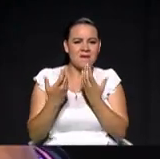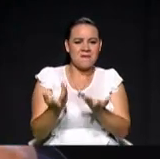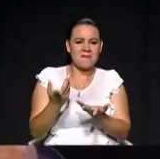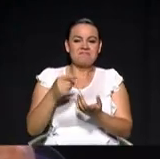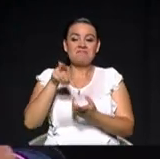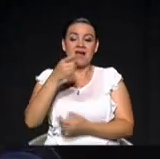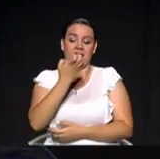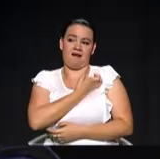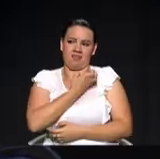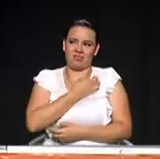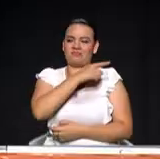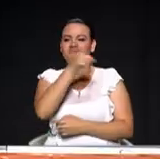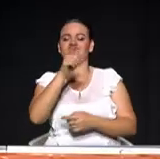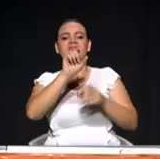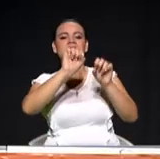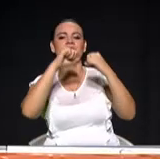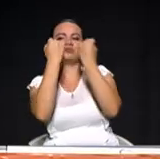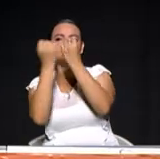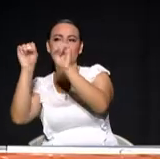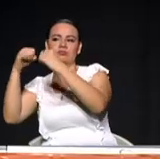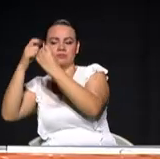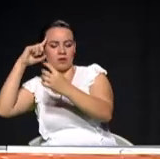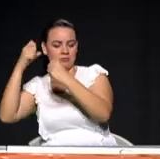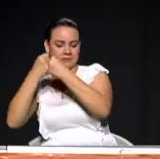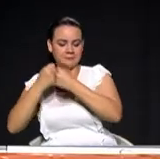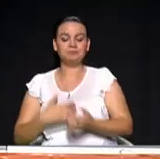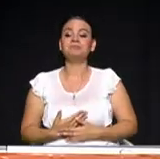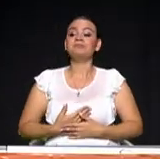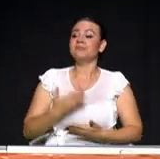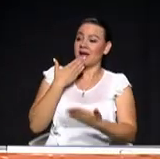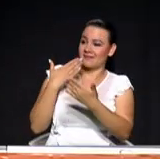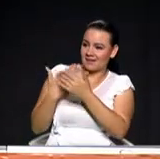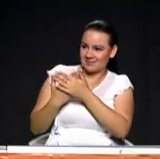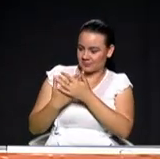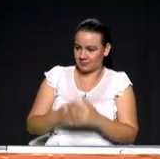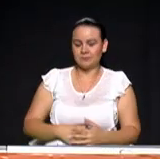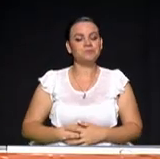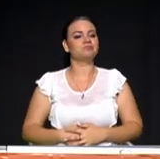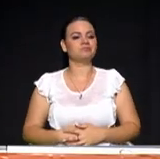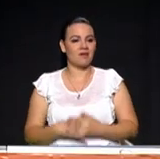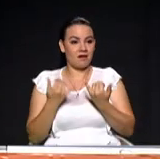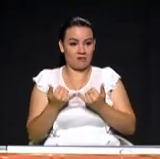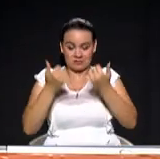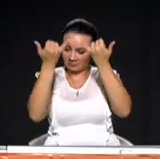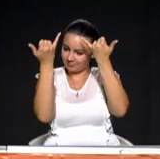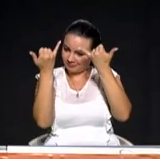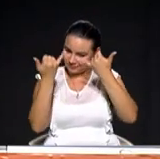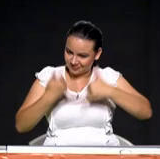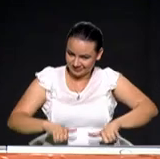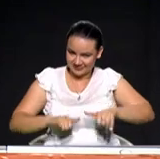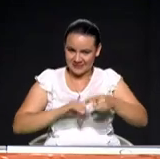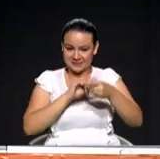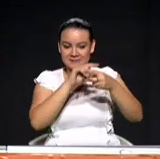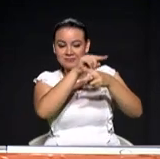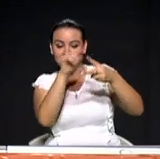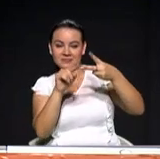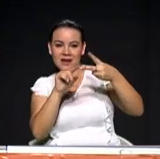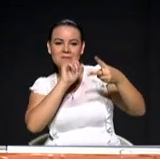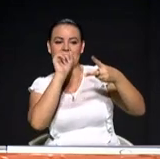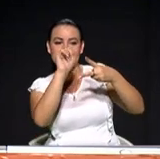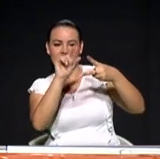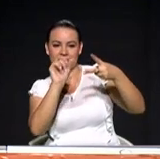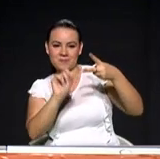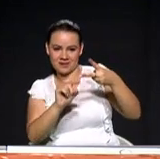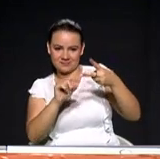alcaldes en cada municipio candidato por su respuesta finalizamos entonces este primer bloque que corresponde a dos preguntas en materia de